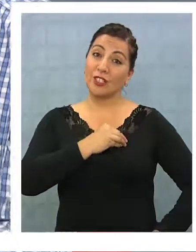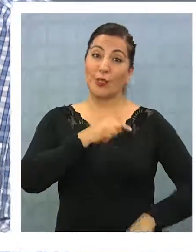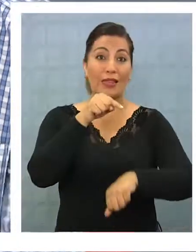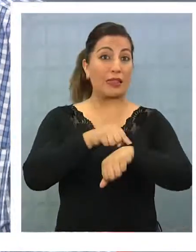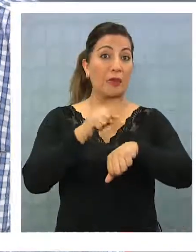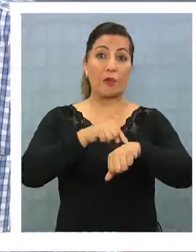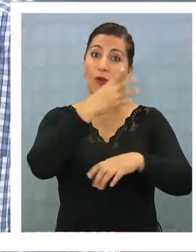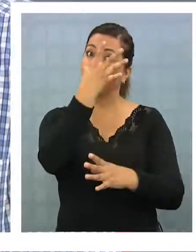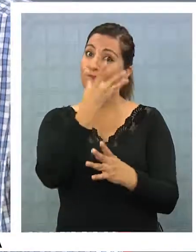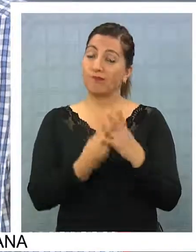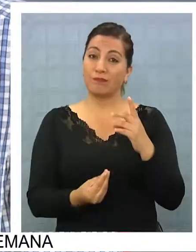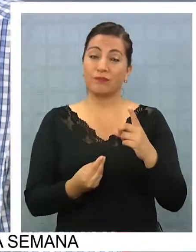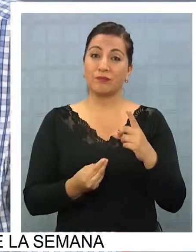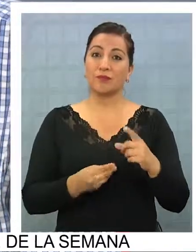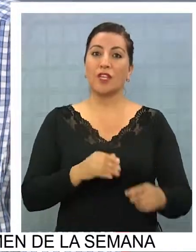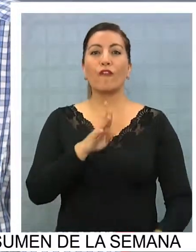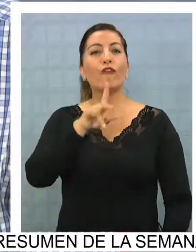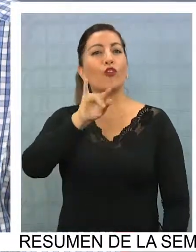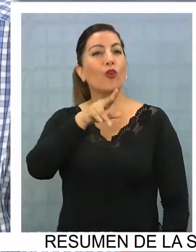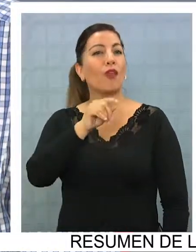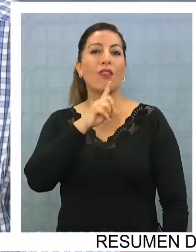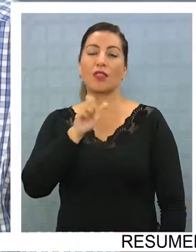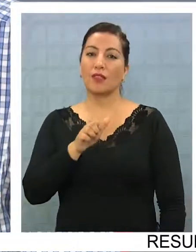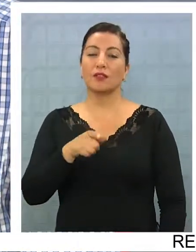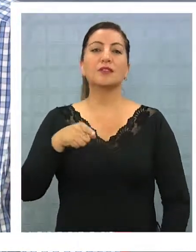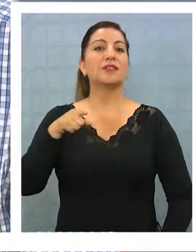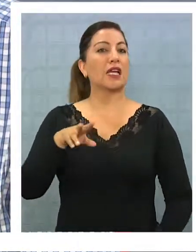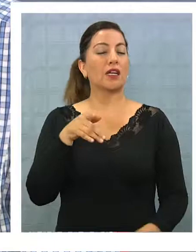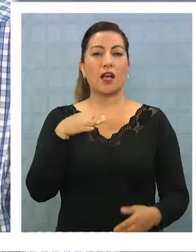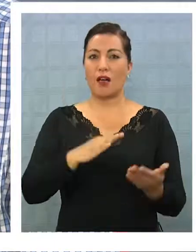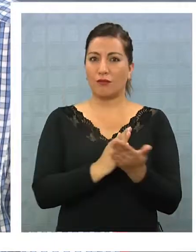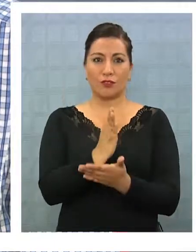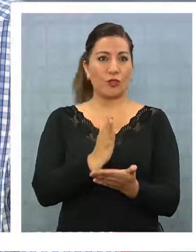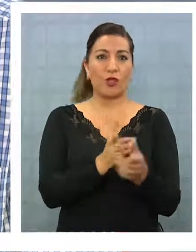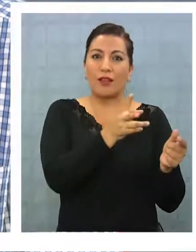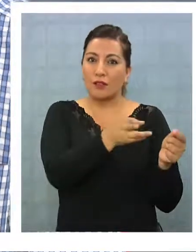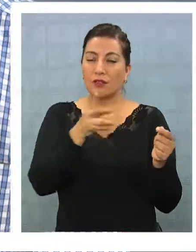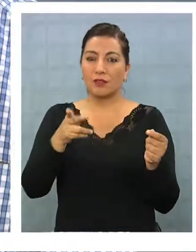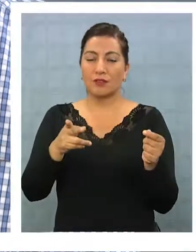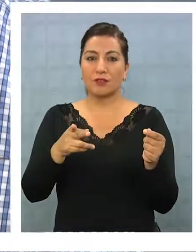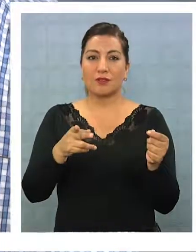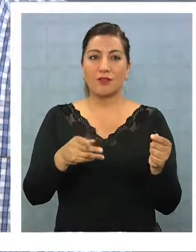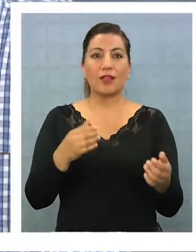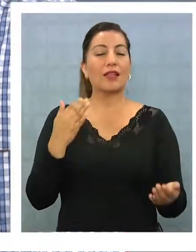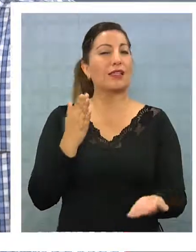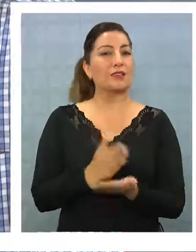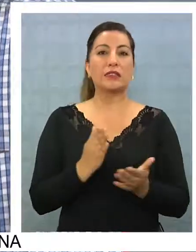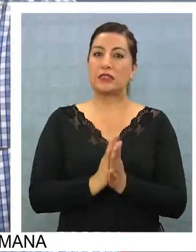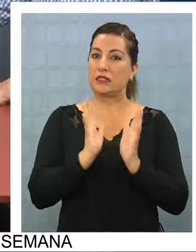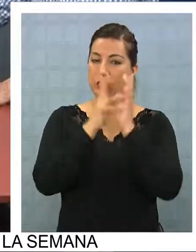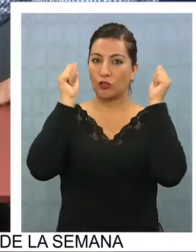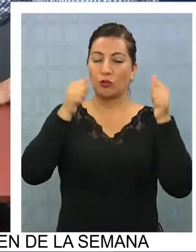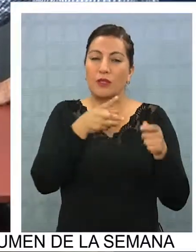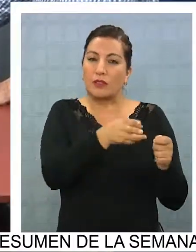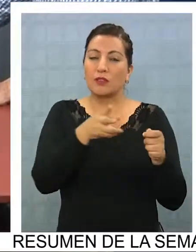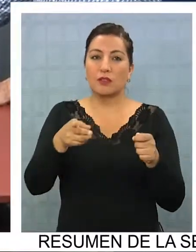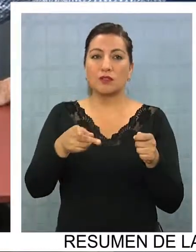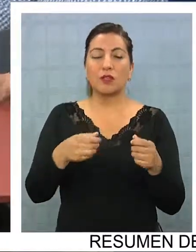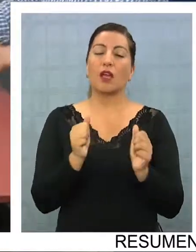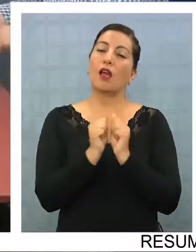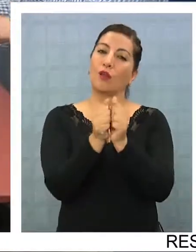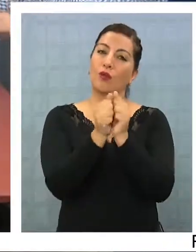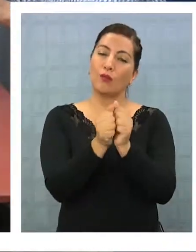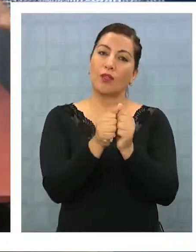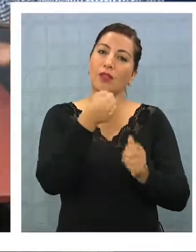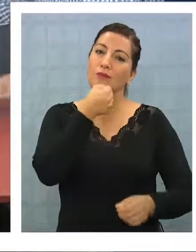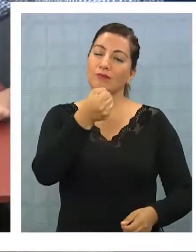nos acabó el tiempo, que José Joaquín Brunner viene a la inauguración, ¿cierto?, a la clase magistral de la Universidad de Santo Tomás. Queremos agradecerle que nos haya acompañado en esta entrevista.